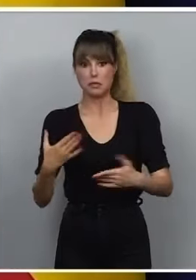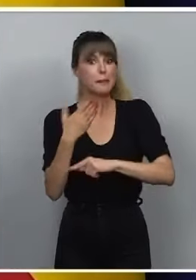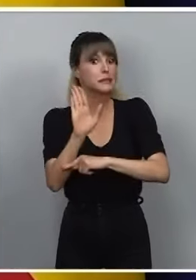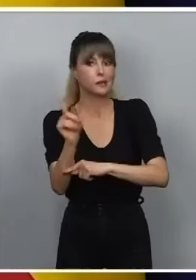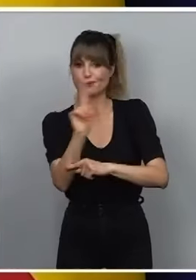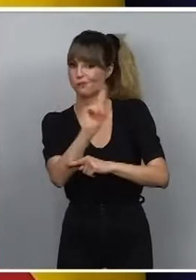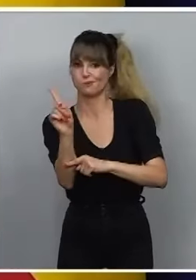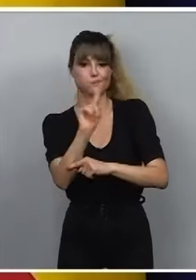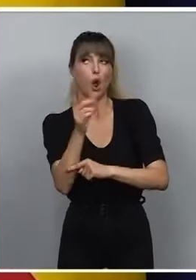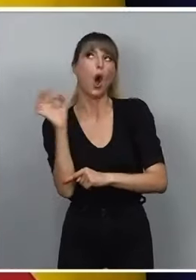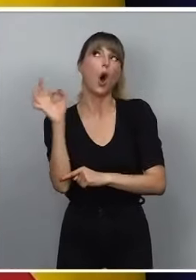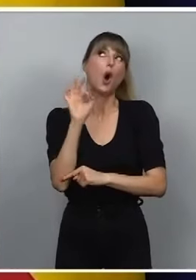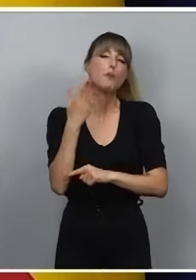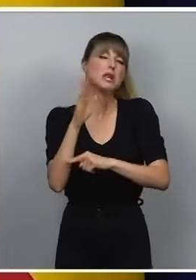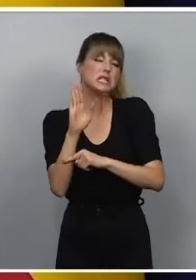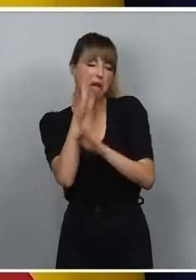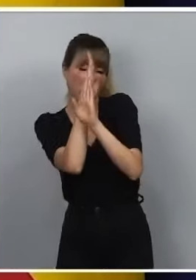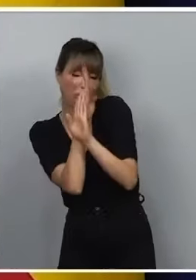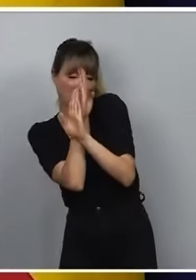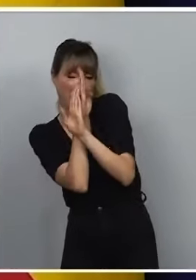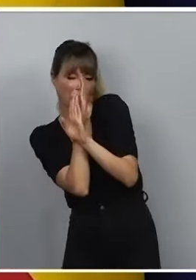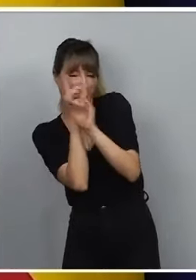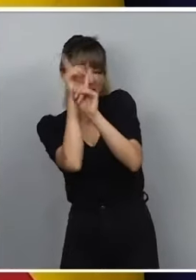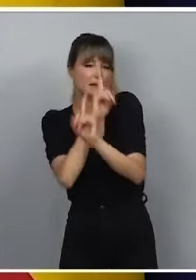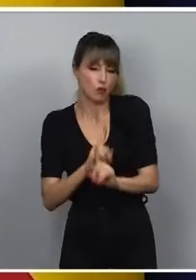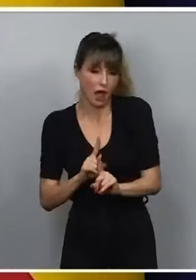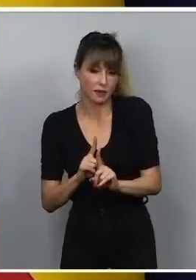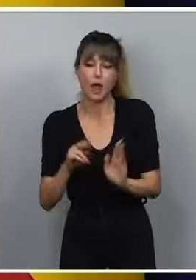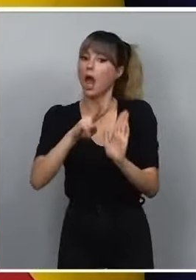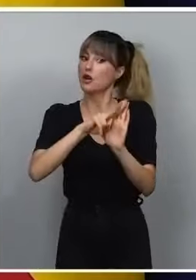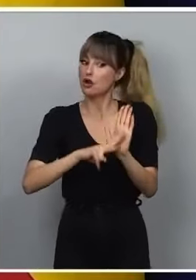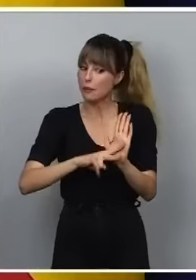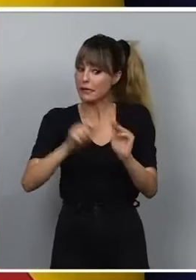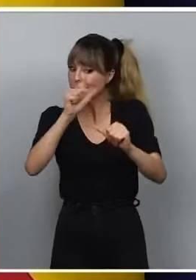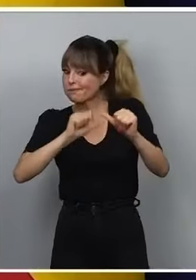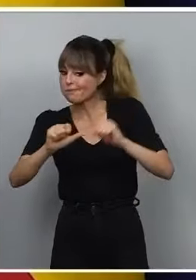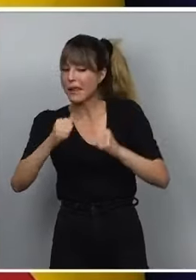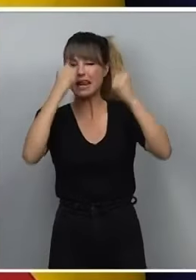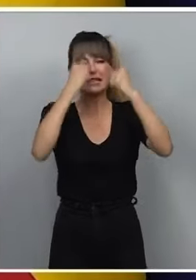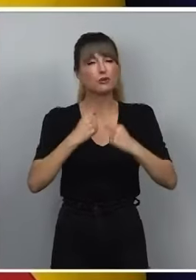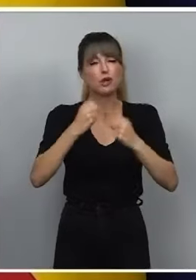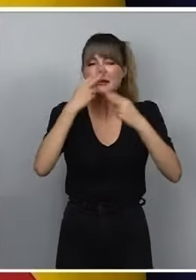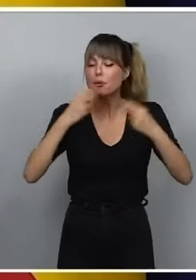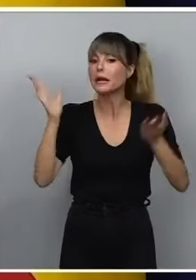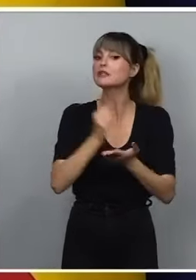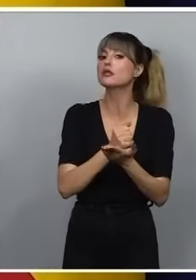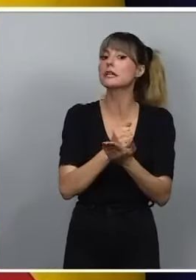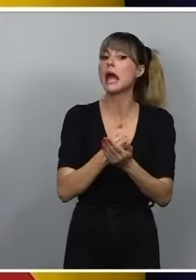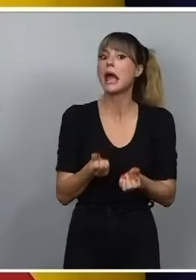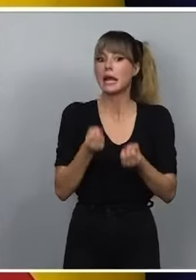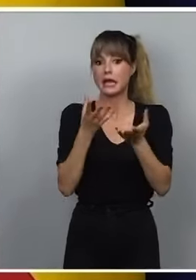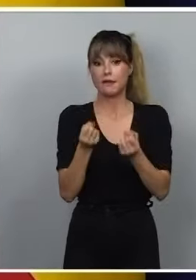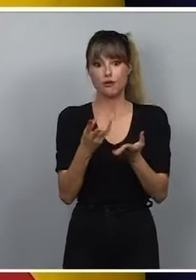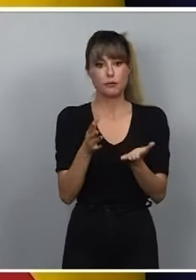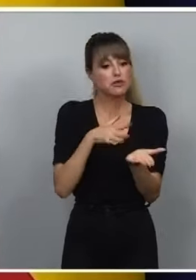presenta ou se presenta de forma opaca. A partir da implementación desta normativa, todas as instituciones públicas deberán publicar esta información de